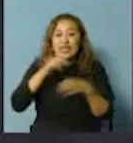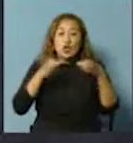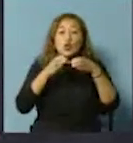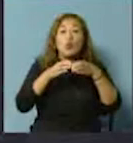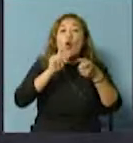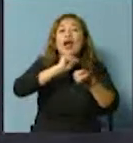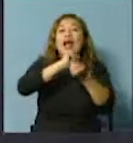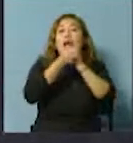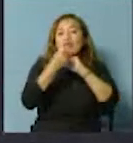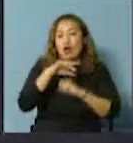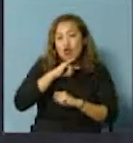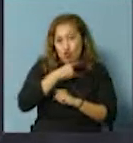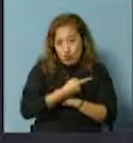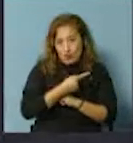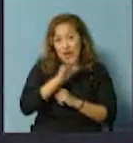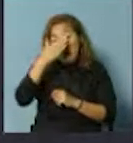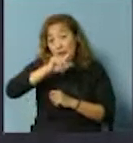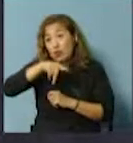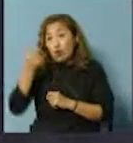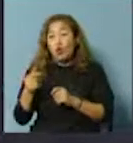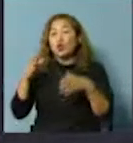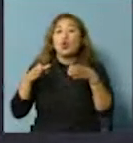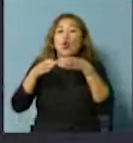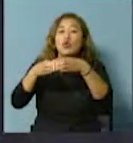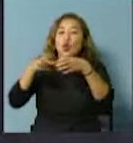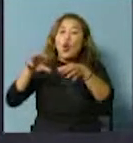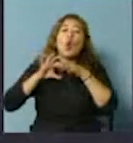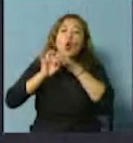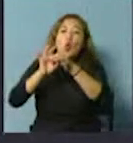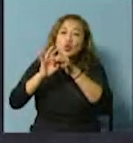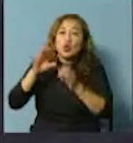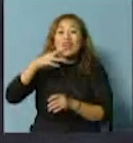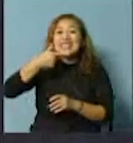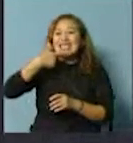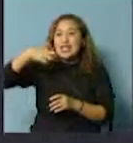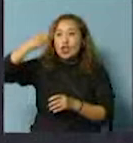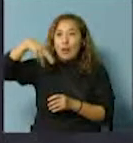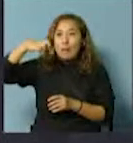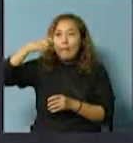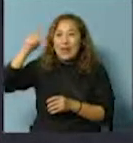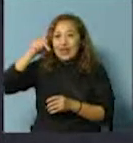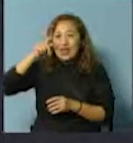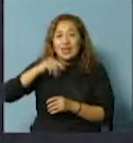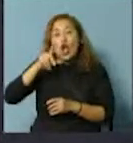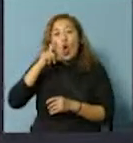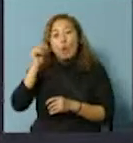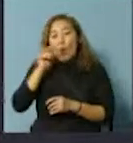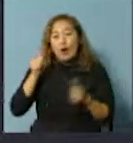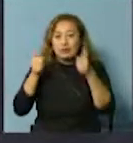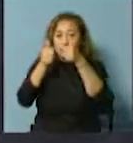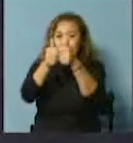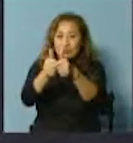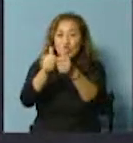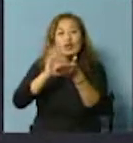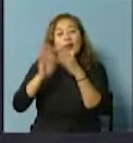cambia jujuy y después el frente juntos por jujuy guillermo snopek y fernanda col que una mujer